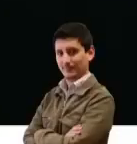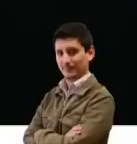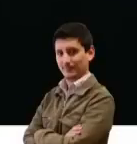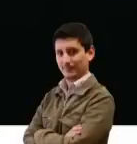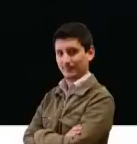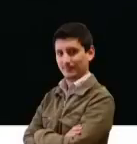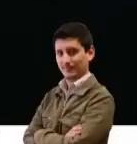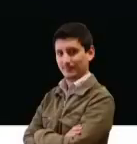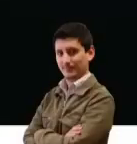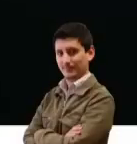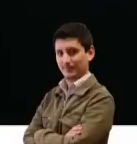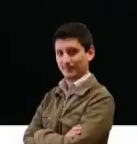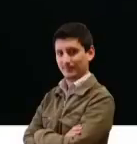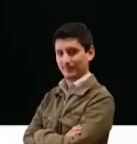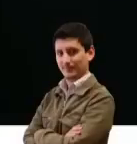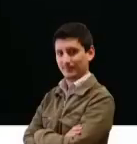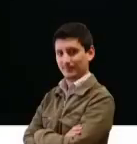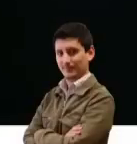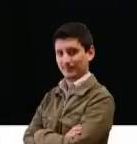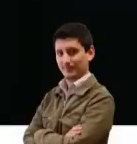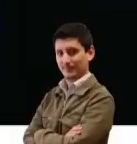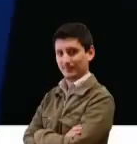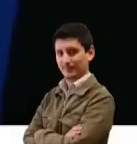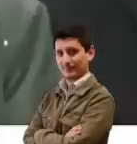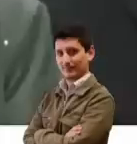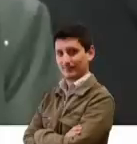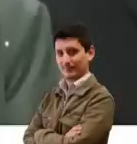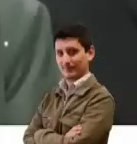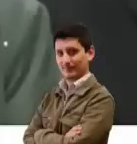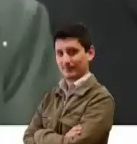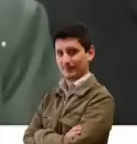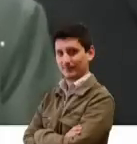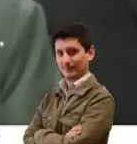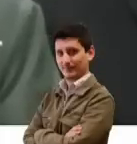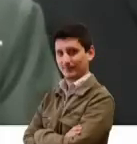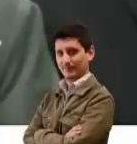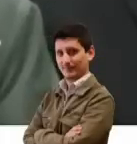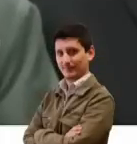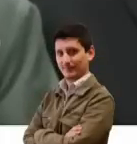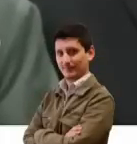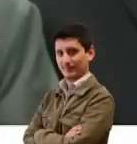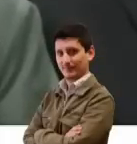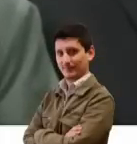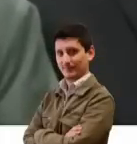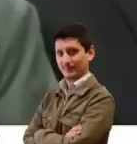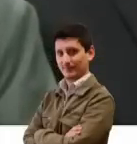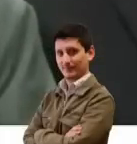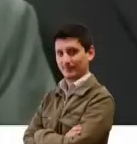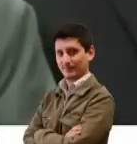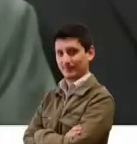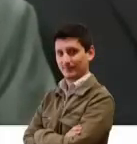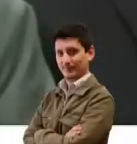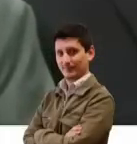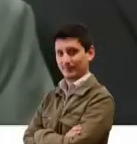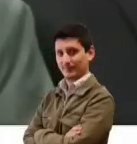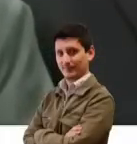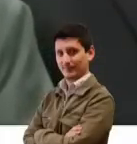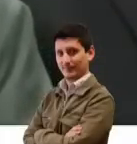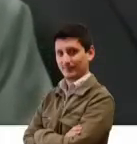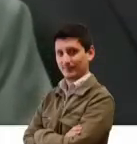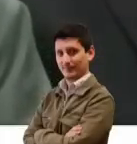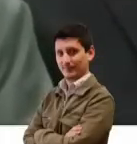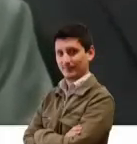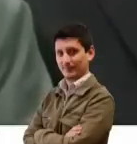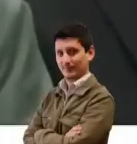año 2008, y el 2013 Harald Bayer, por negligencia en la fiscalización del lucro en la educación. Cordero señaló que en ambas